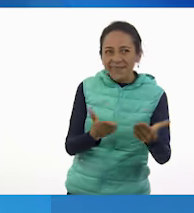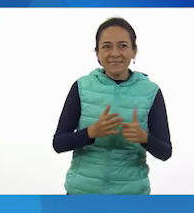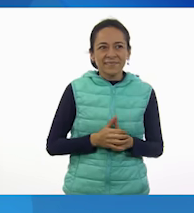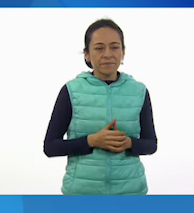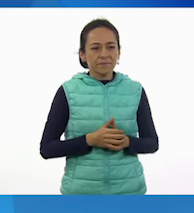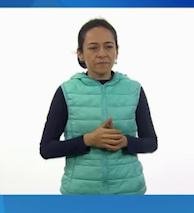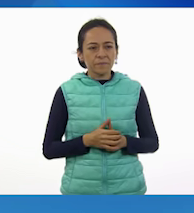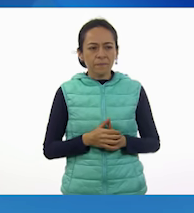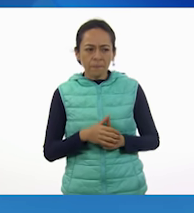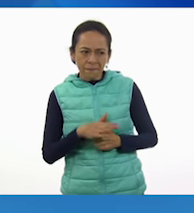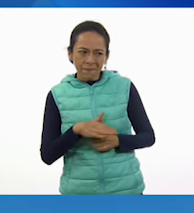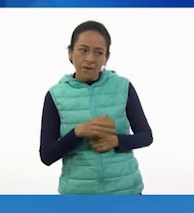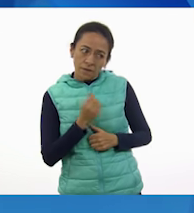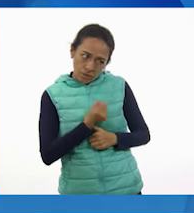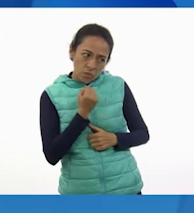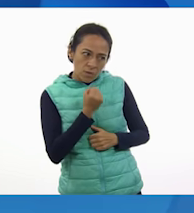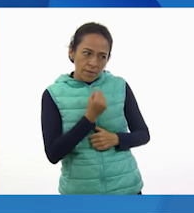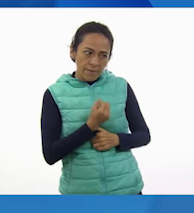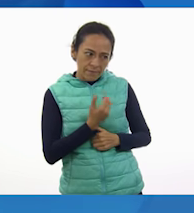Hola.